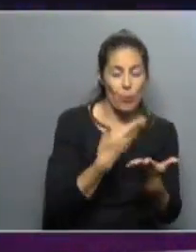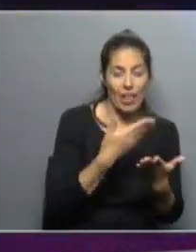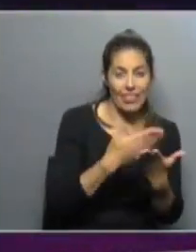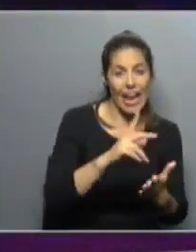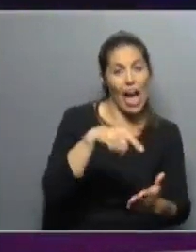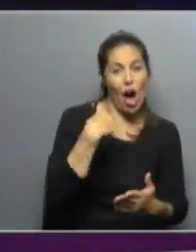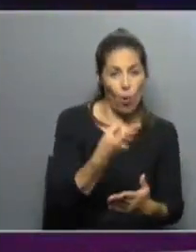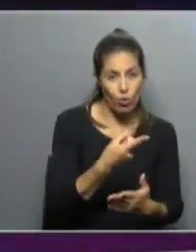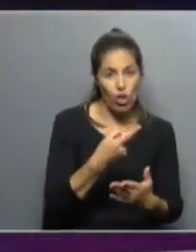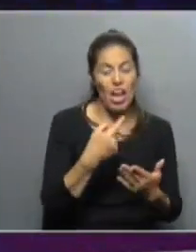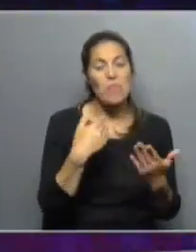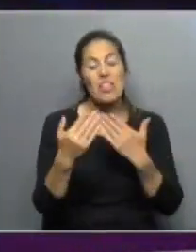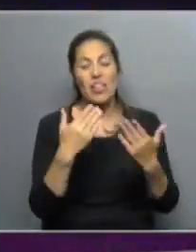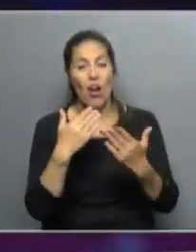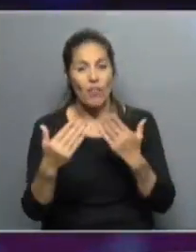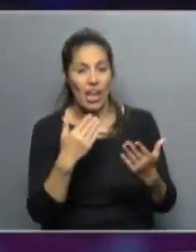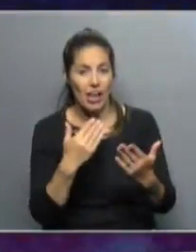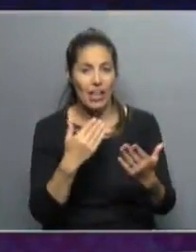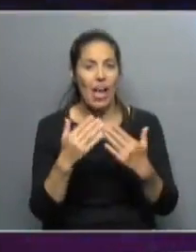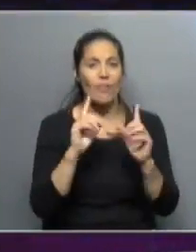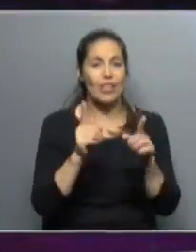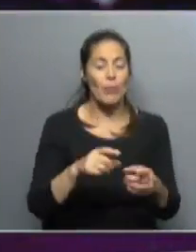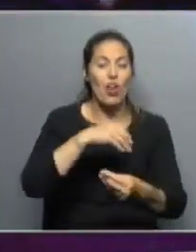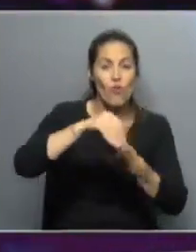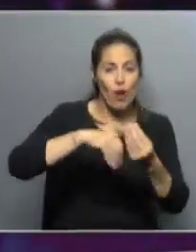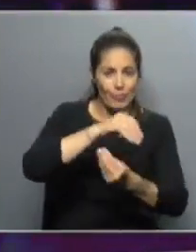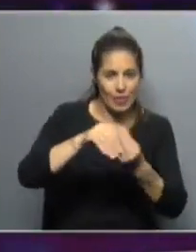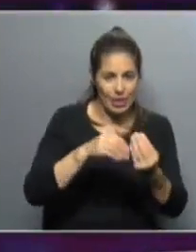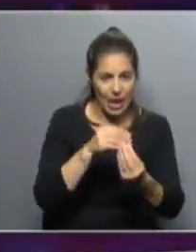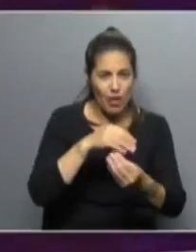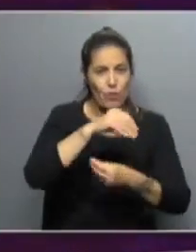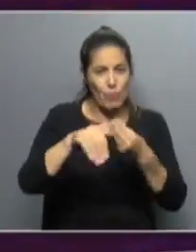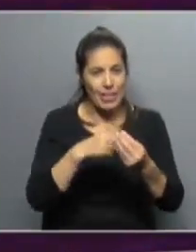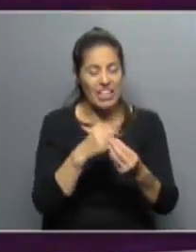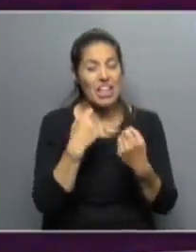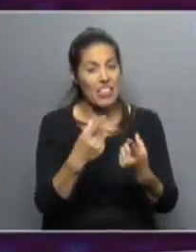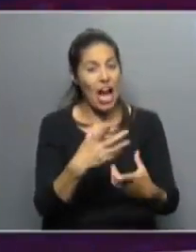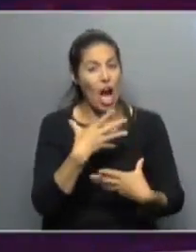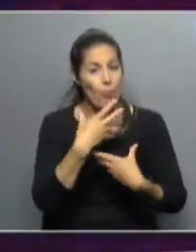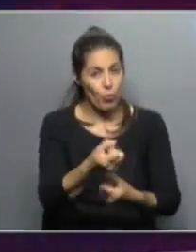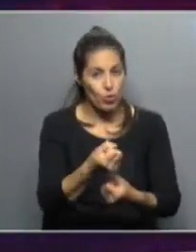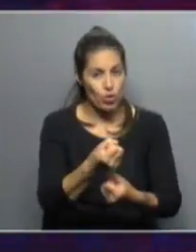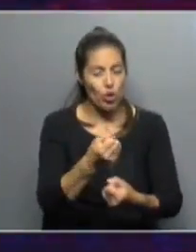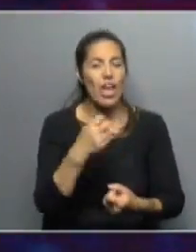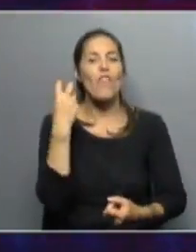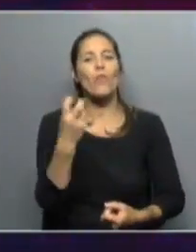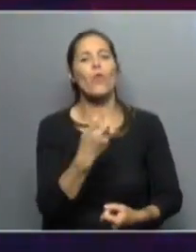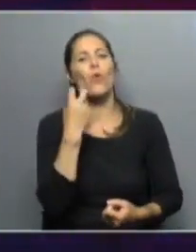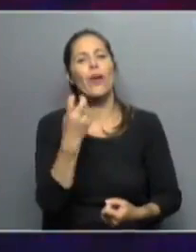y bueno, empiezan a dialogar, hablan con familiares les da su apoyo, es